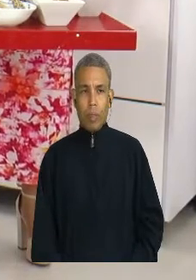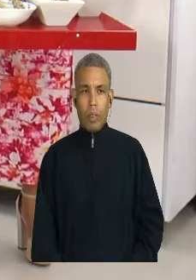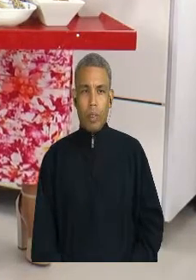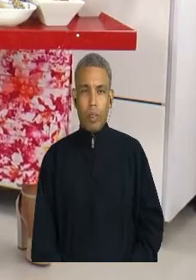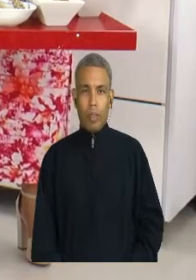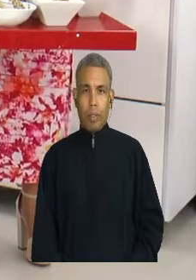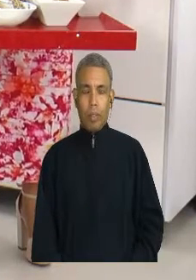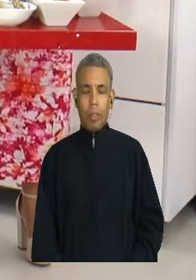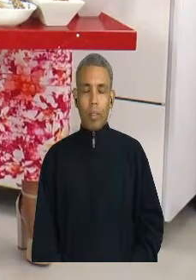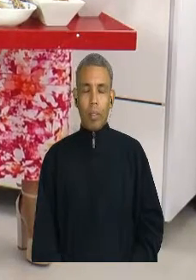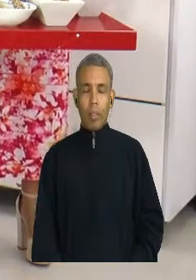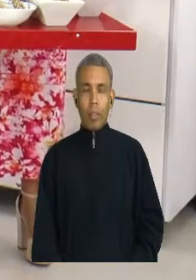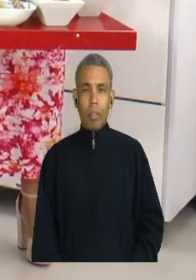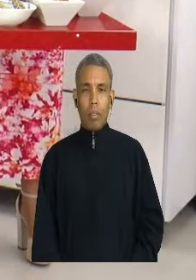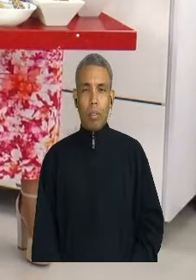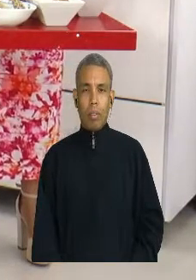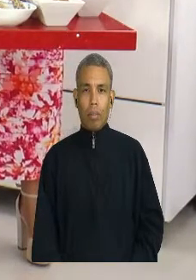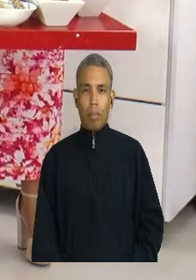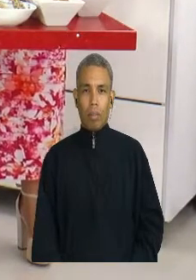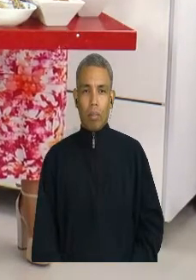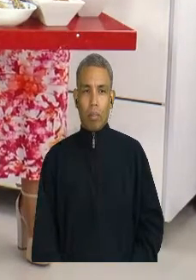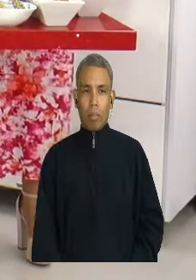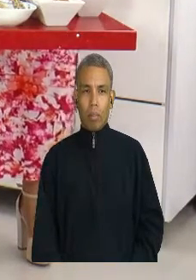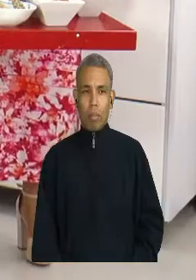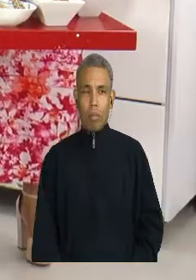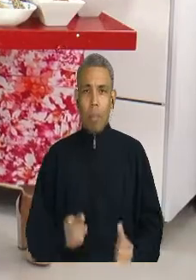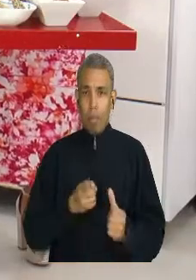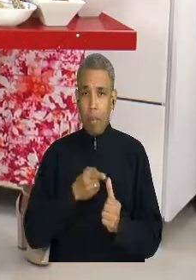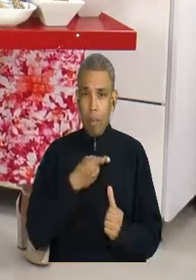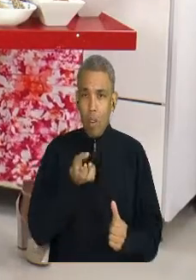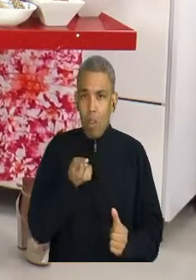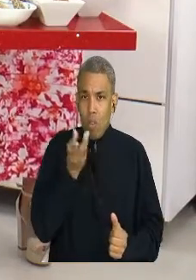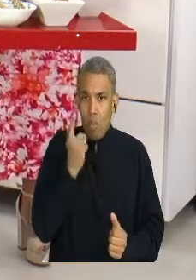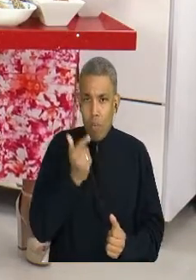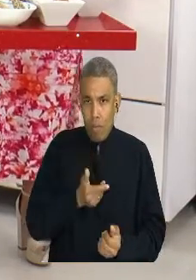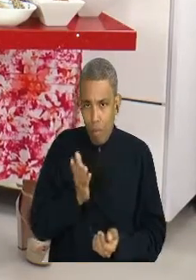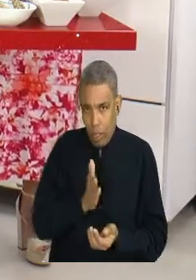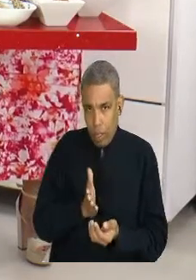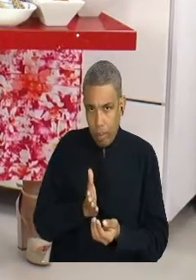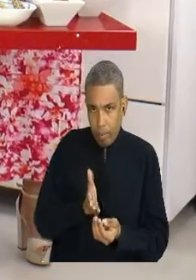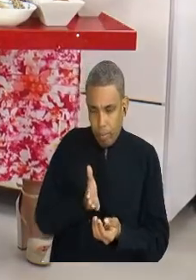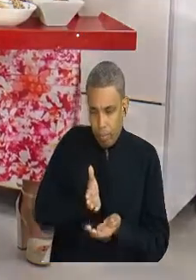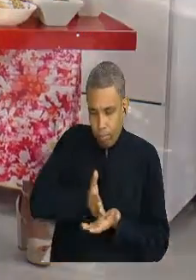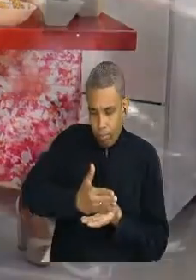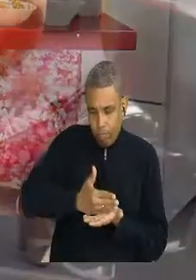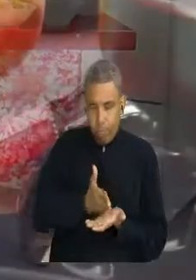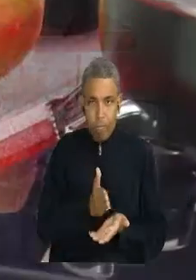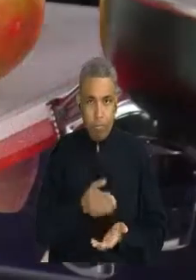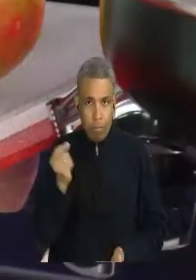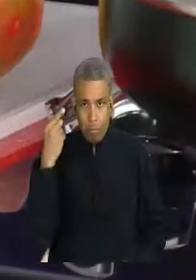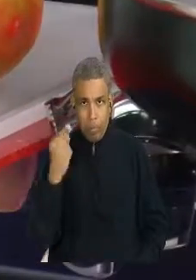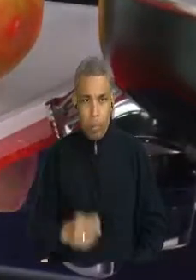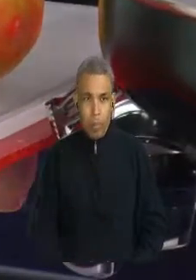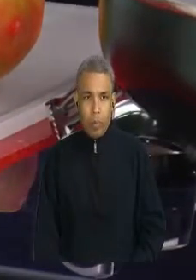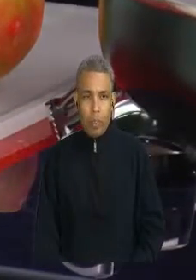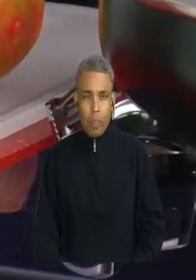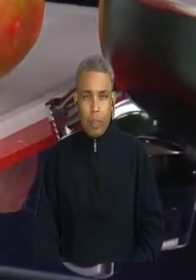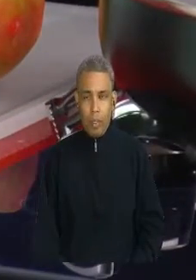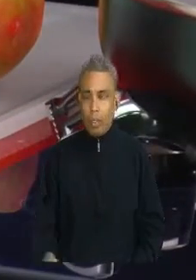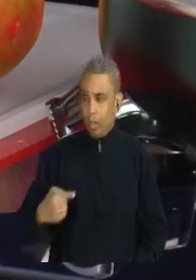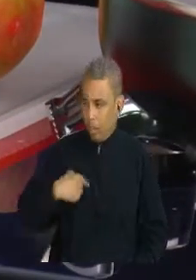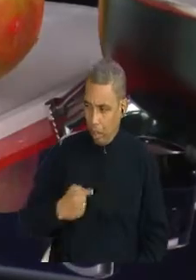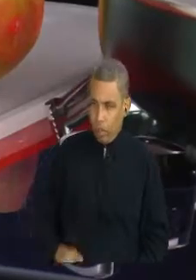primero. ¿Listo? Vale. Y yo voy entonces mezclando aquí lo que es mayonesa y salsa de tomate. Sí,